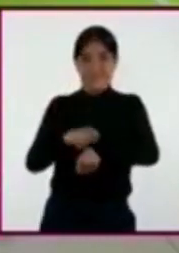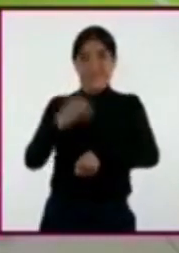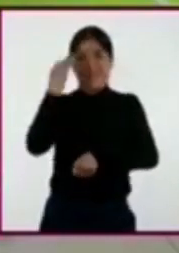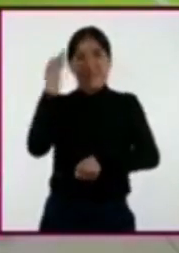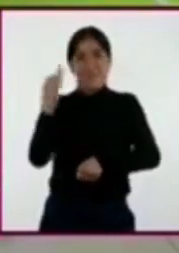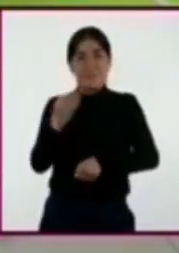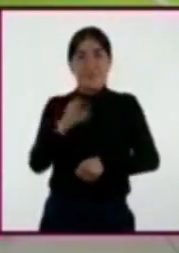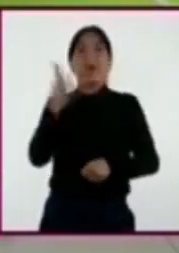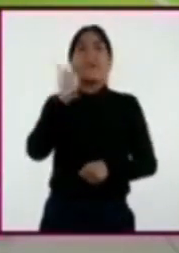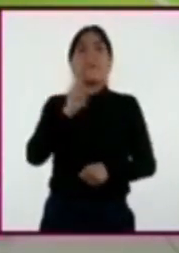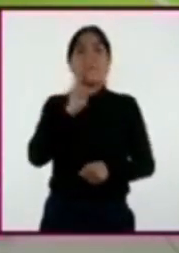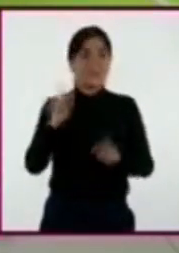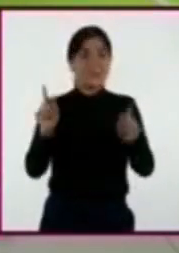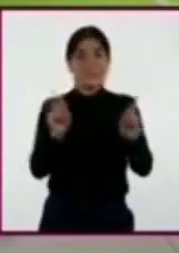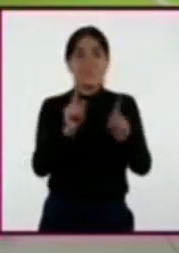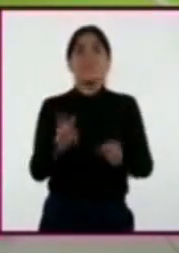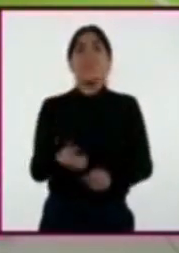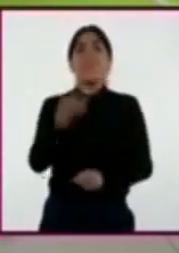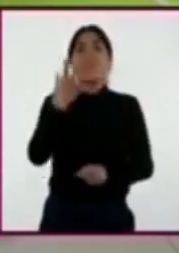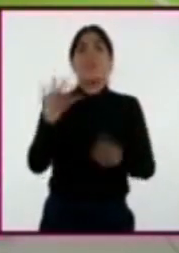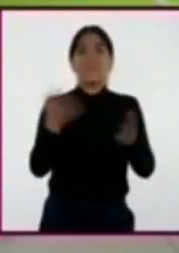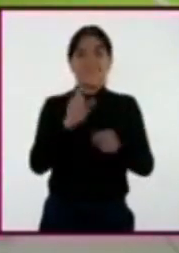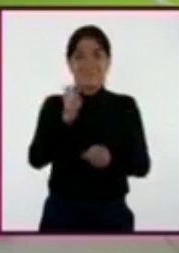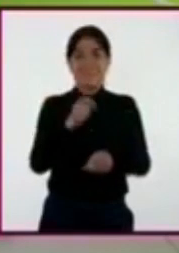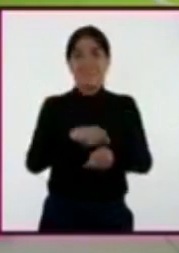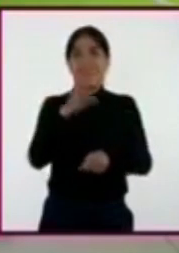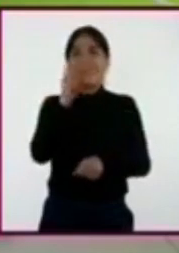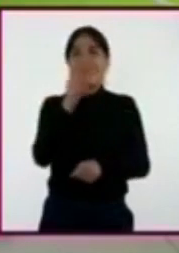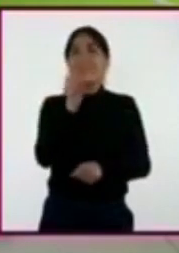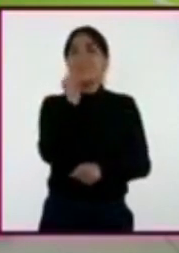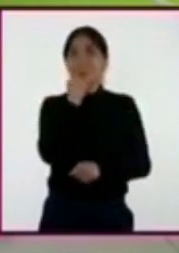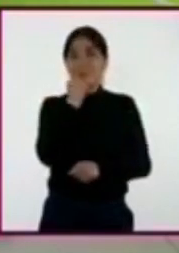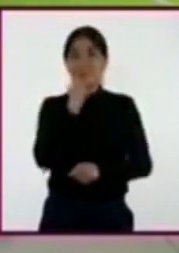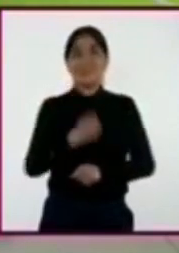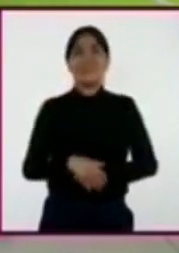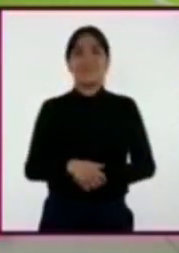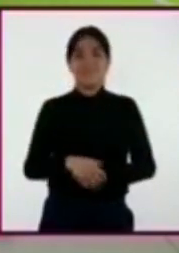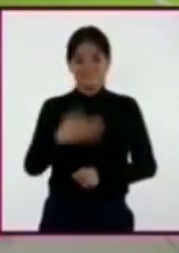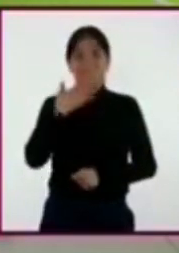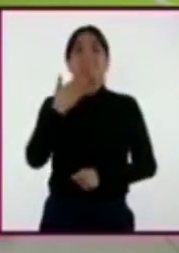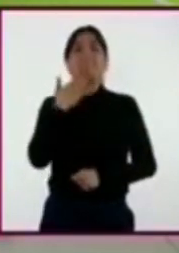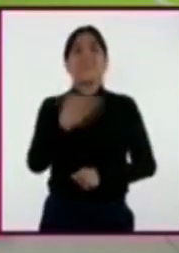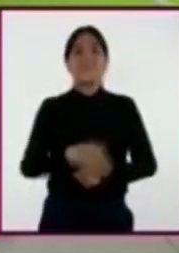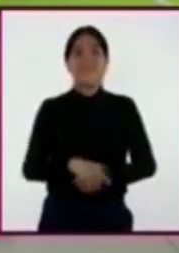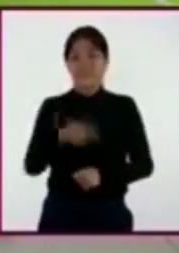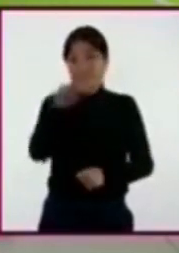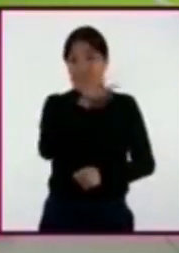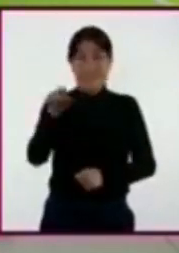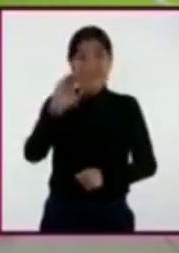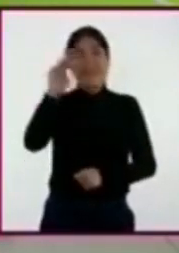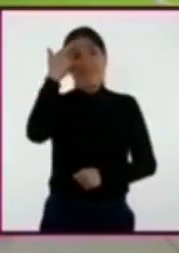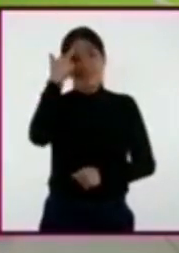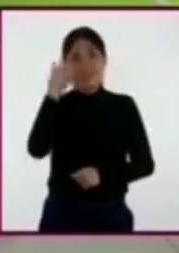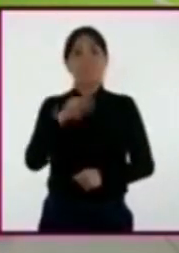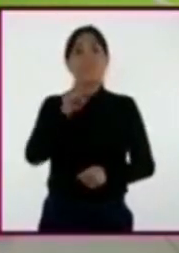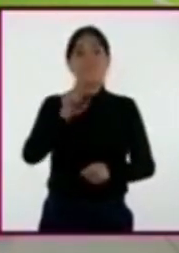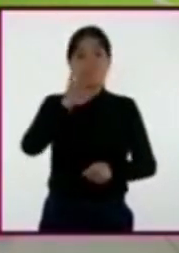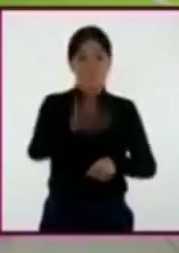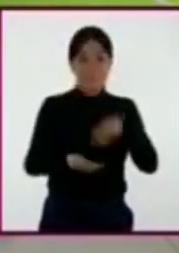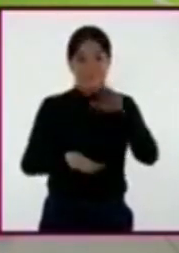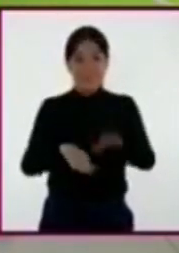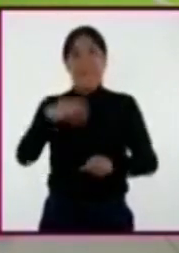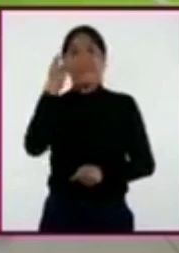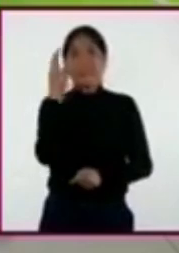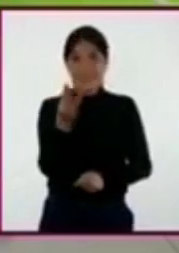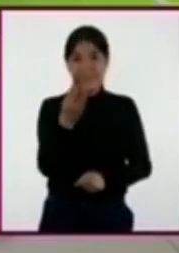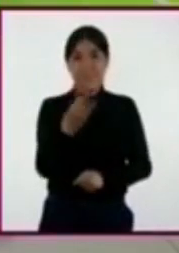y vamos a ver cuánto haces en 30 segundos. Recuerda que tus pasos, tus tres